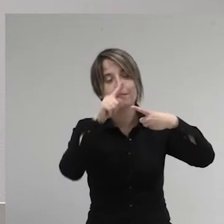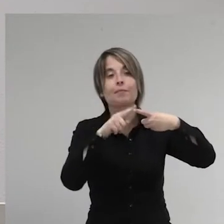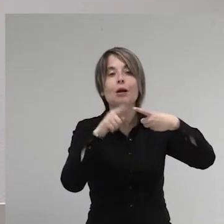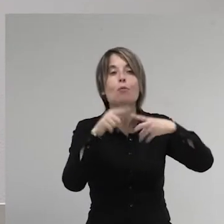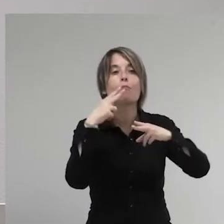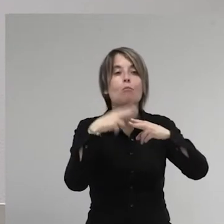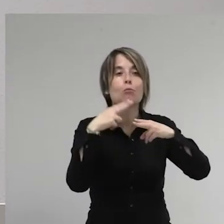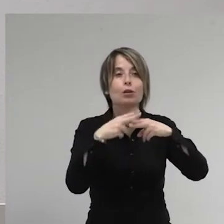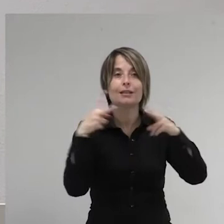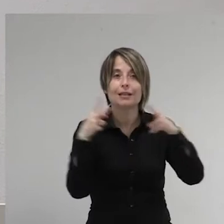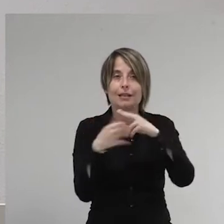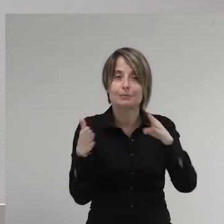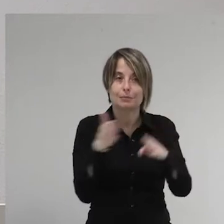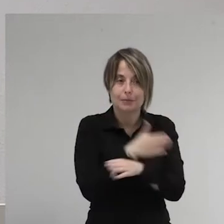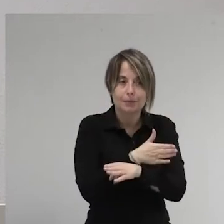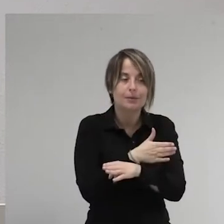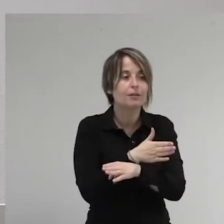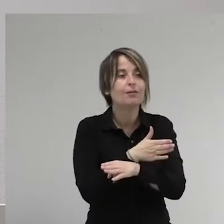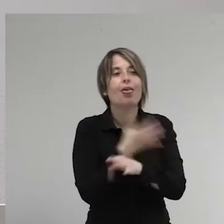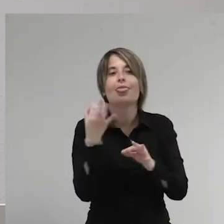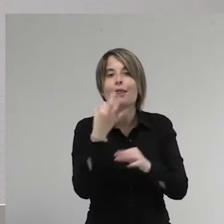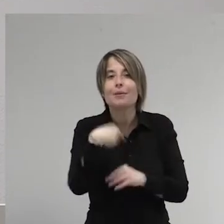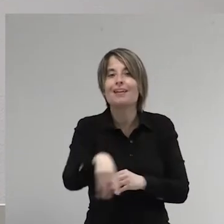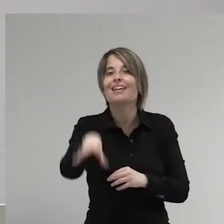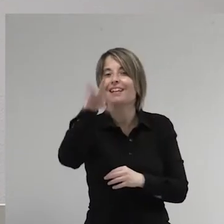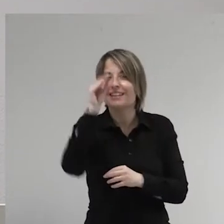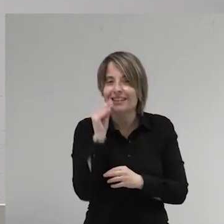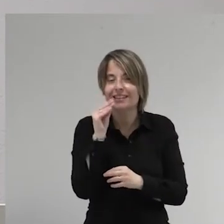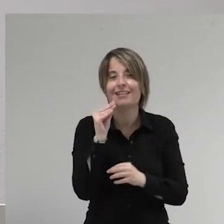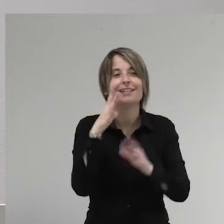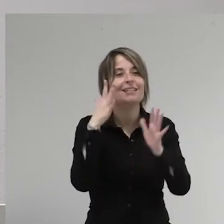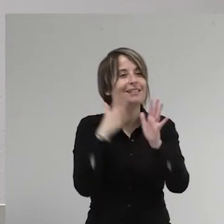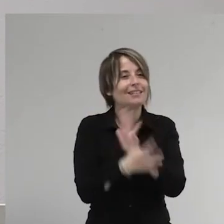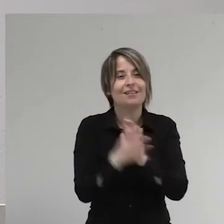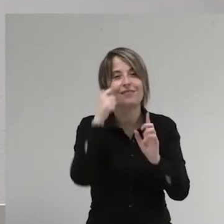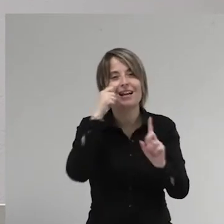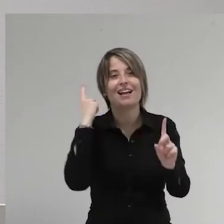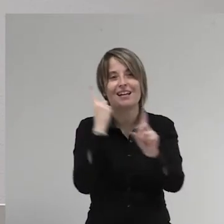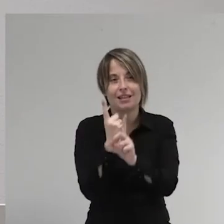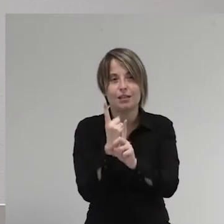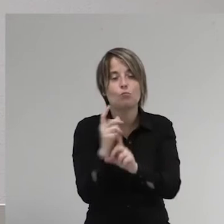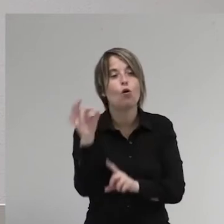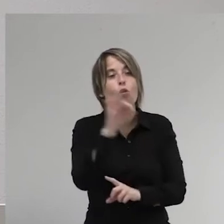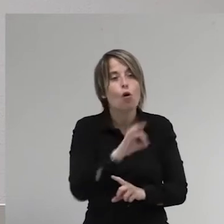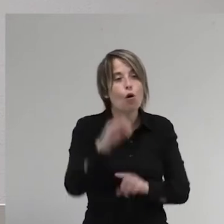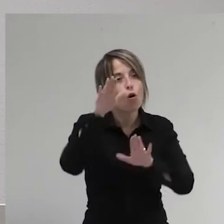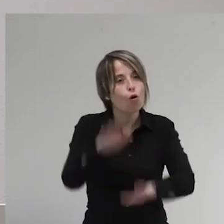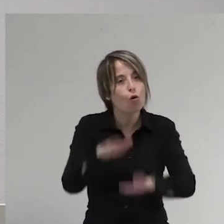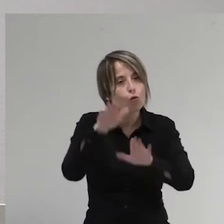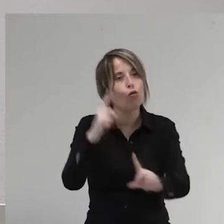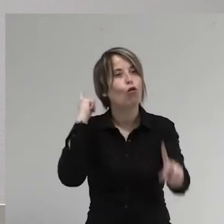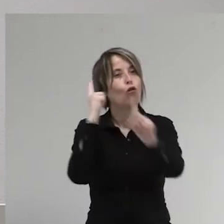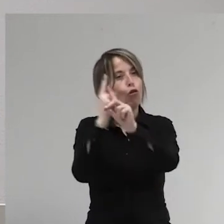de prevención de la radicalización se han de comprender como una práctica de racismo o islamofobia de Estado.